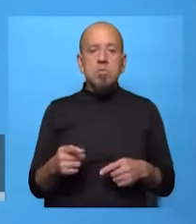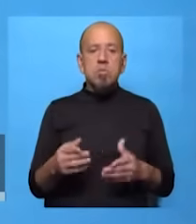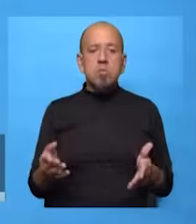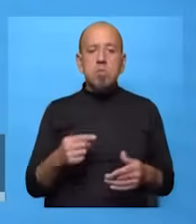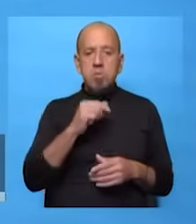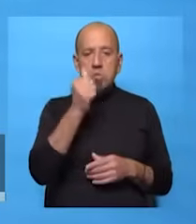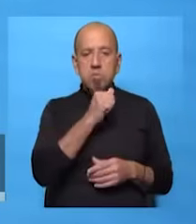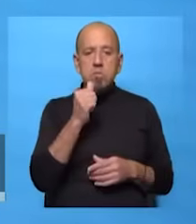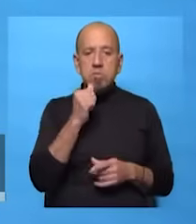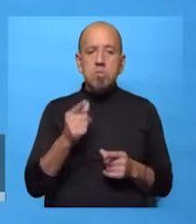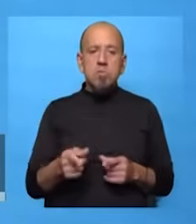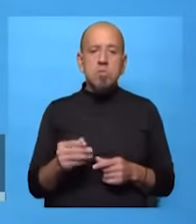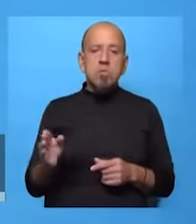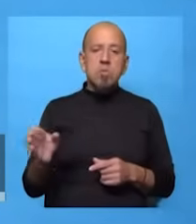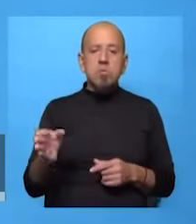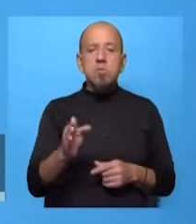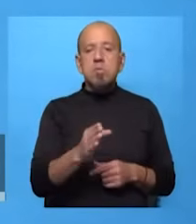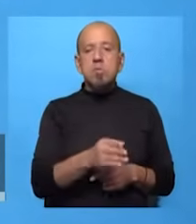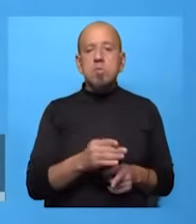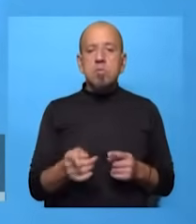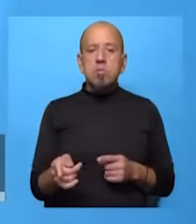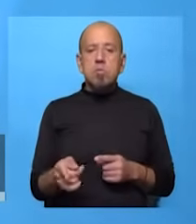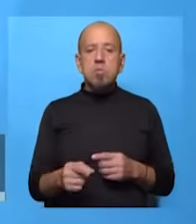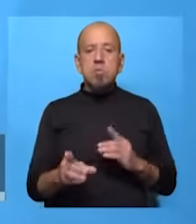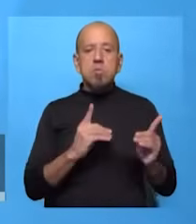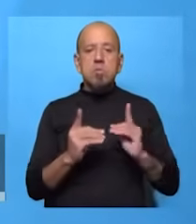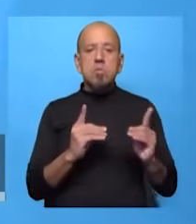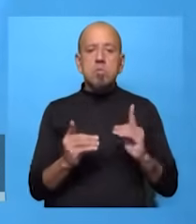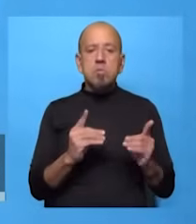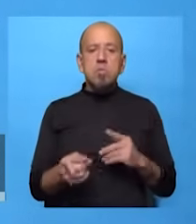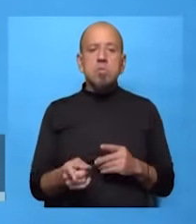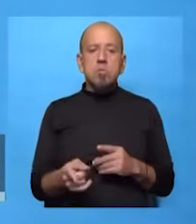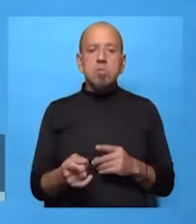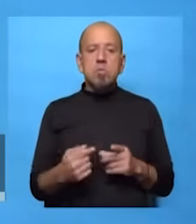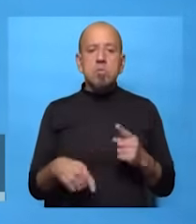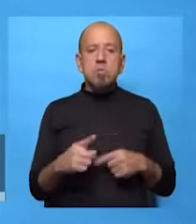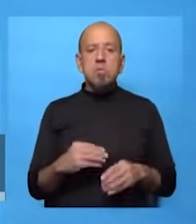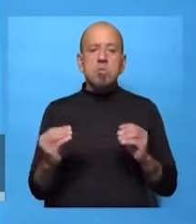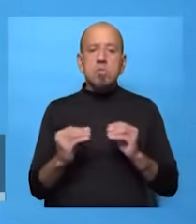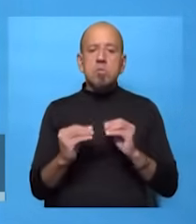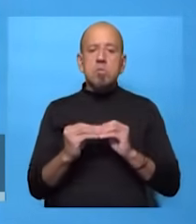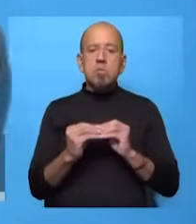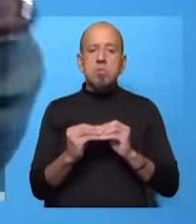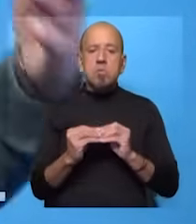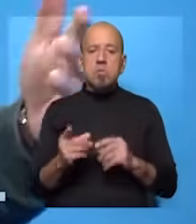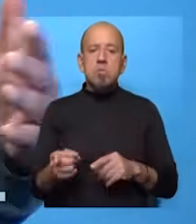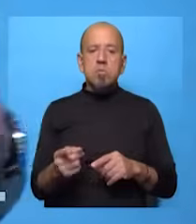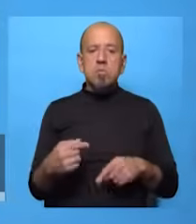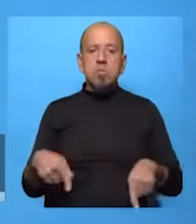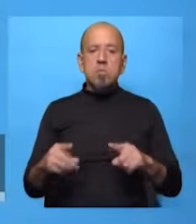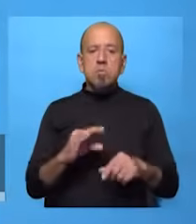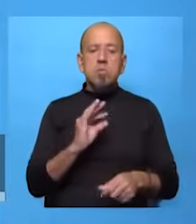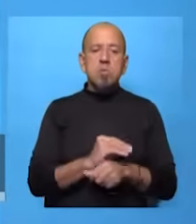soluciones y recorrer ese camino de diálogo de diálogo con nuestros compañeros de diálogo con los actores de la